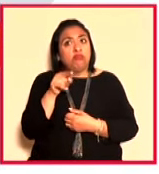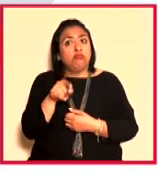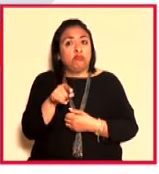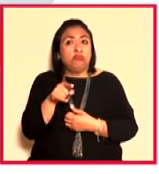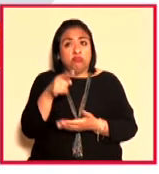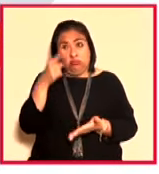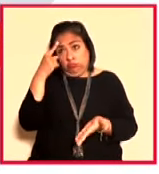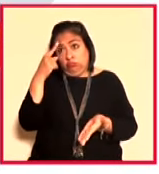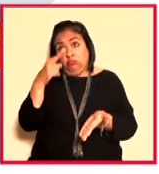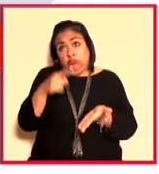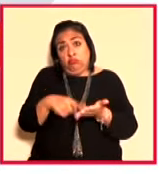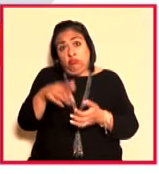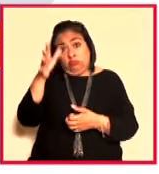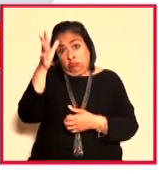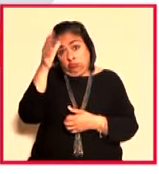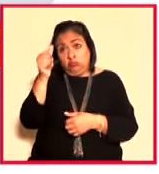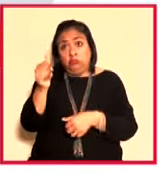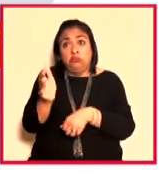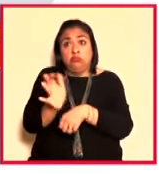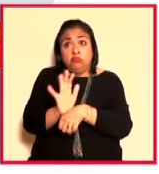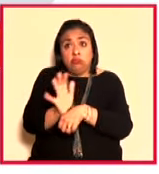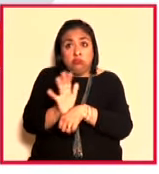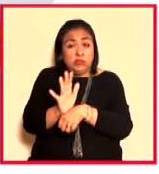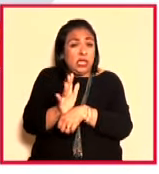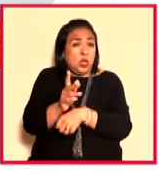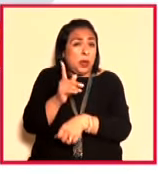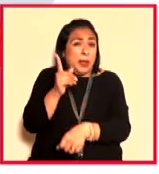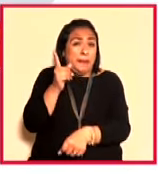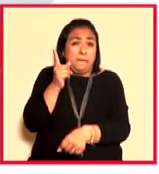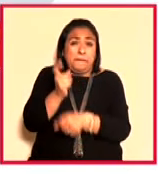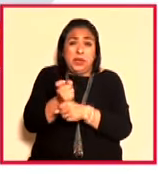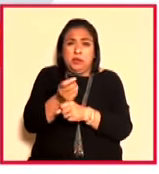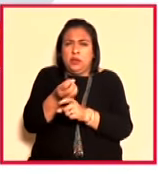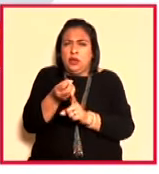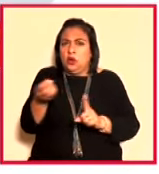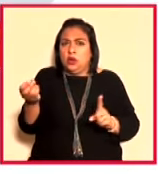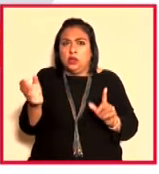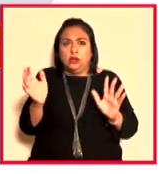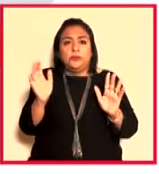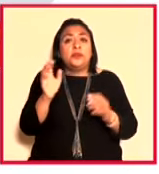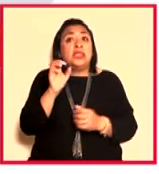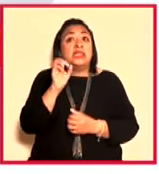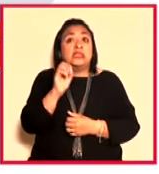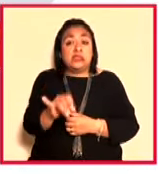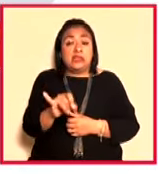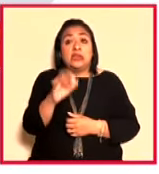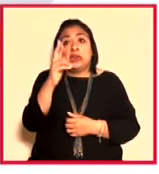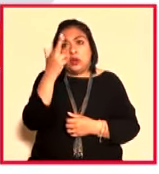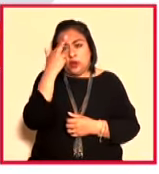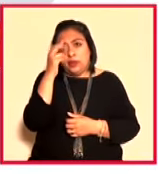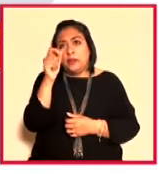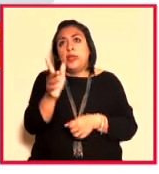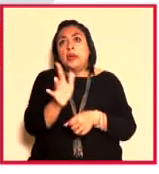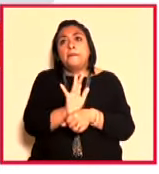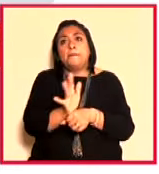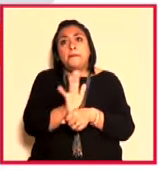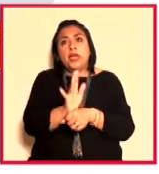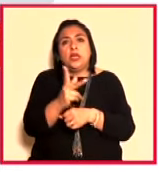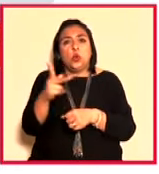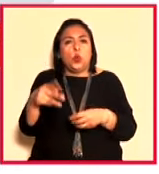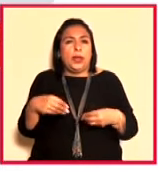un acuerdo porque son películas de primer orden. Sí, Laura, y lo recordás también esta película de biográfica